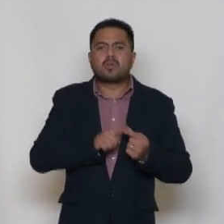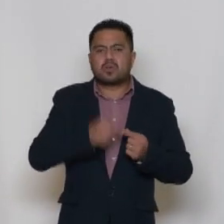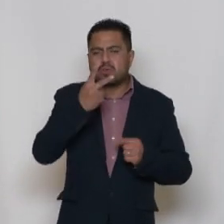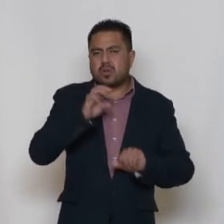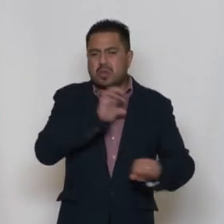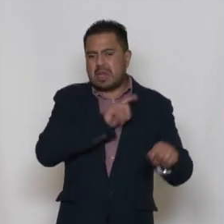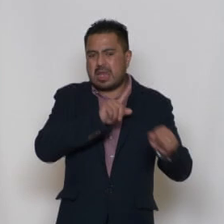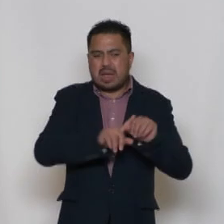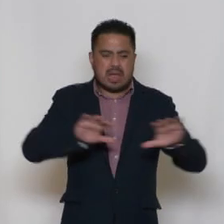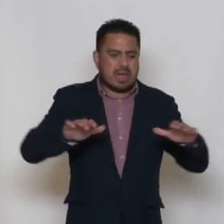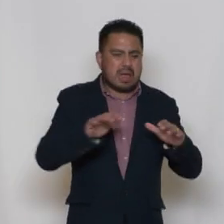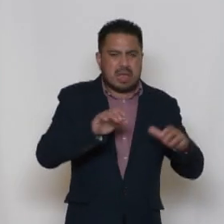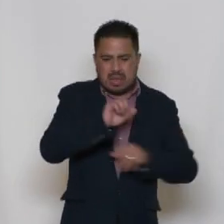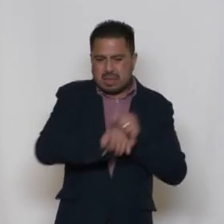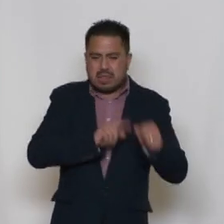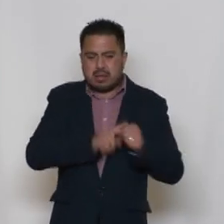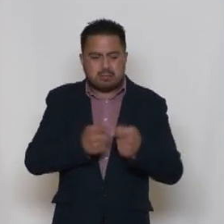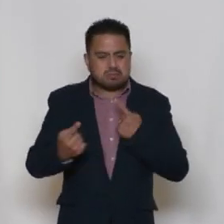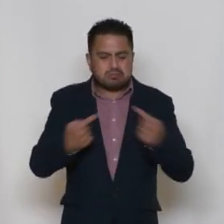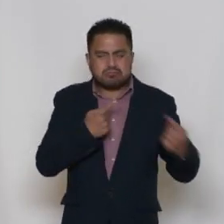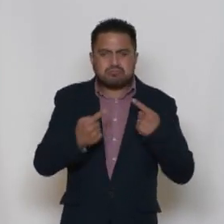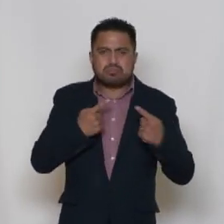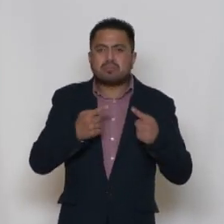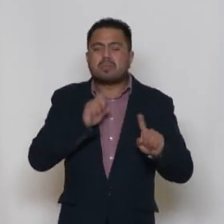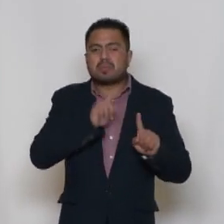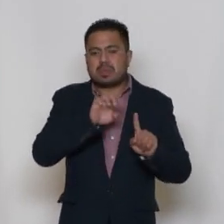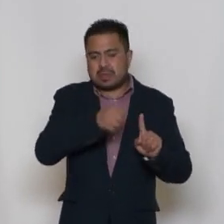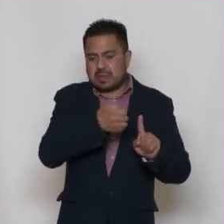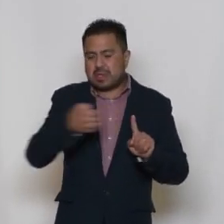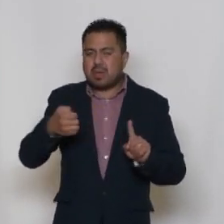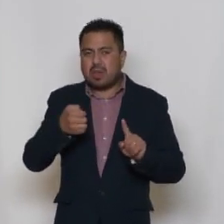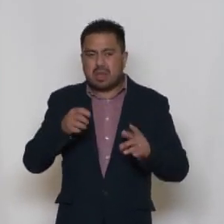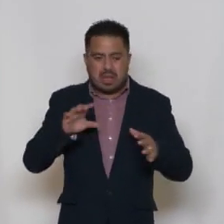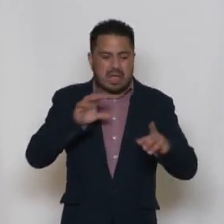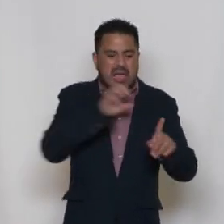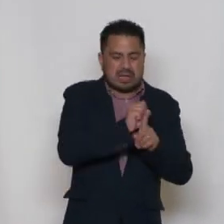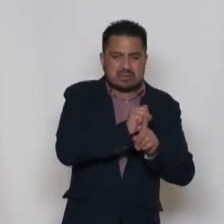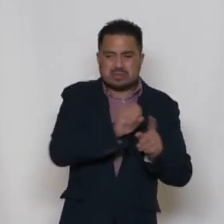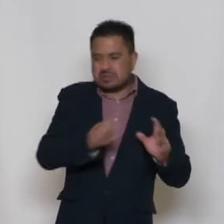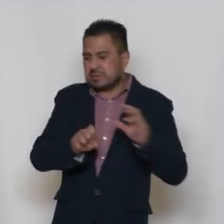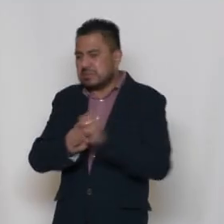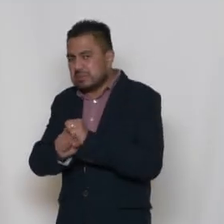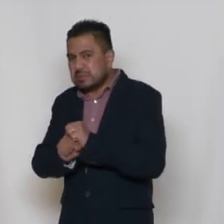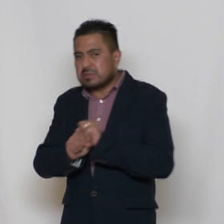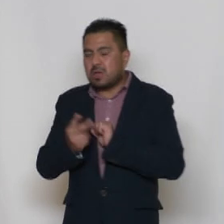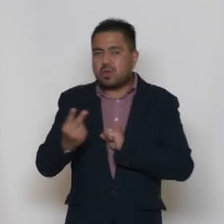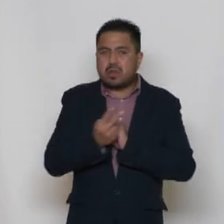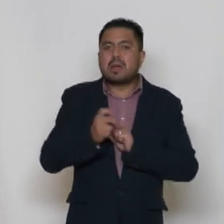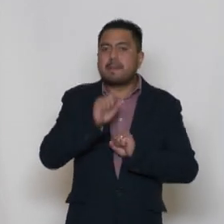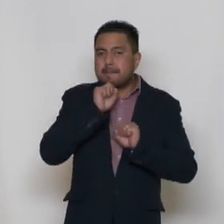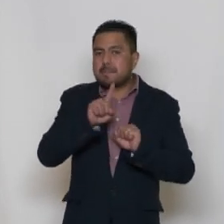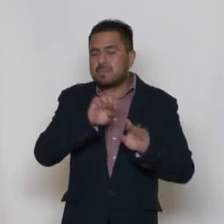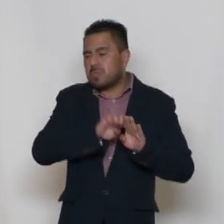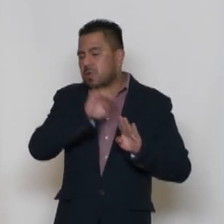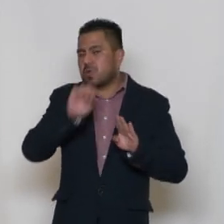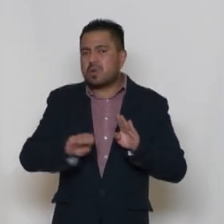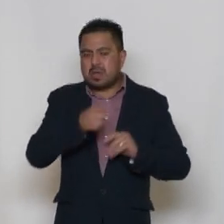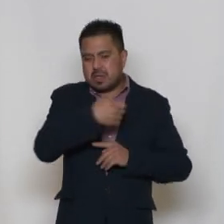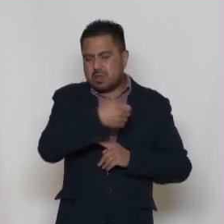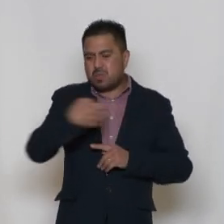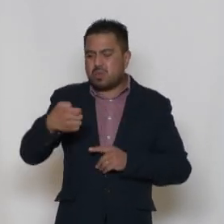especies interactúan. De hecho, pues son también llamadas ecuaciones predador-presa o presa-predador. También, por ejemplo, las